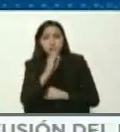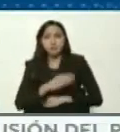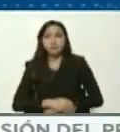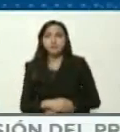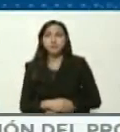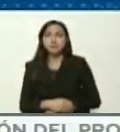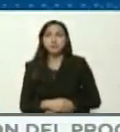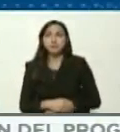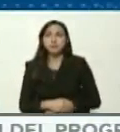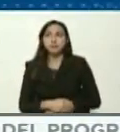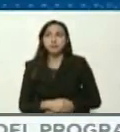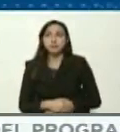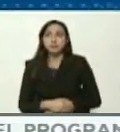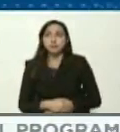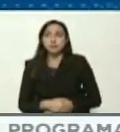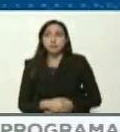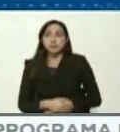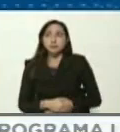¿verdad?